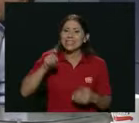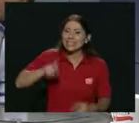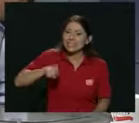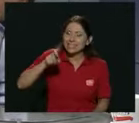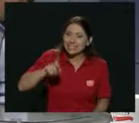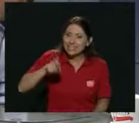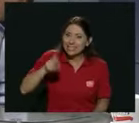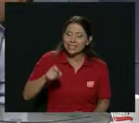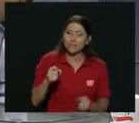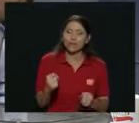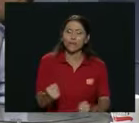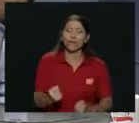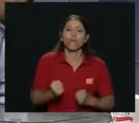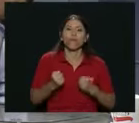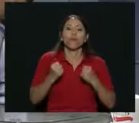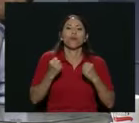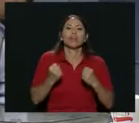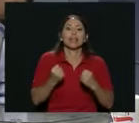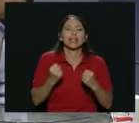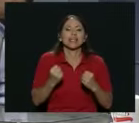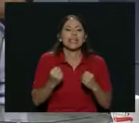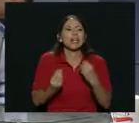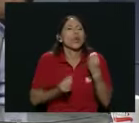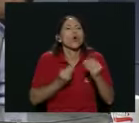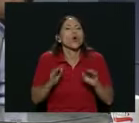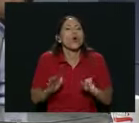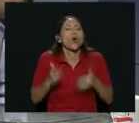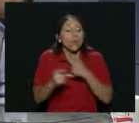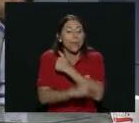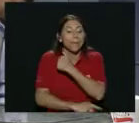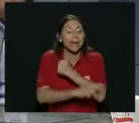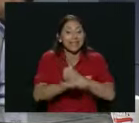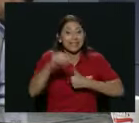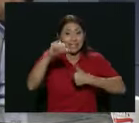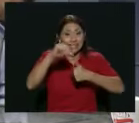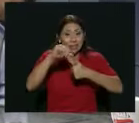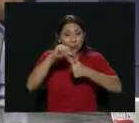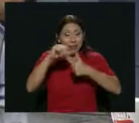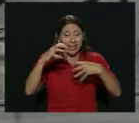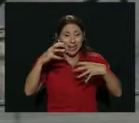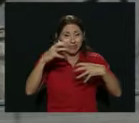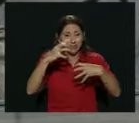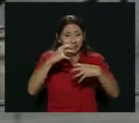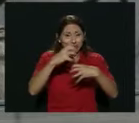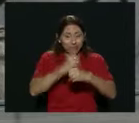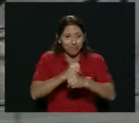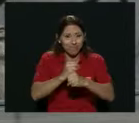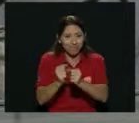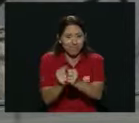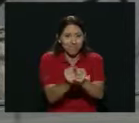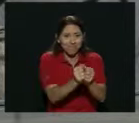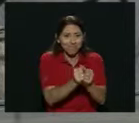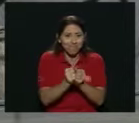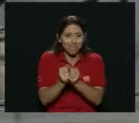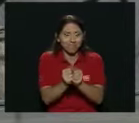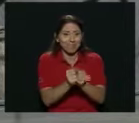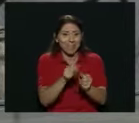completamente indispensable fortalecer los mecanismos de integración centroamericana en esta materia.